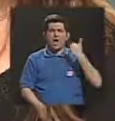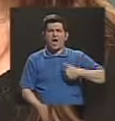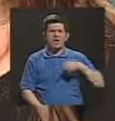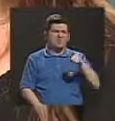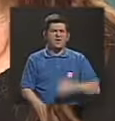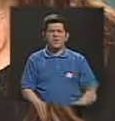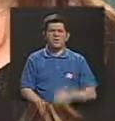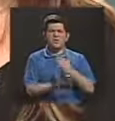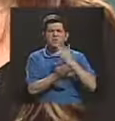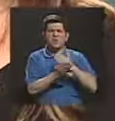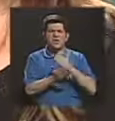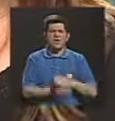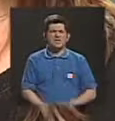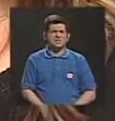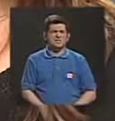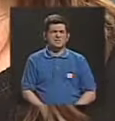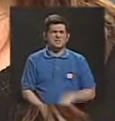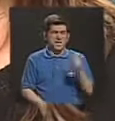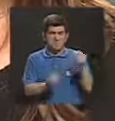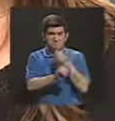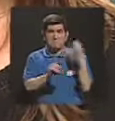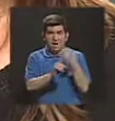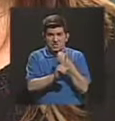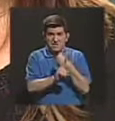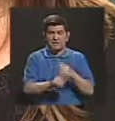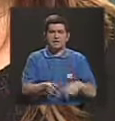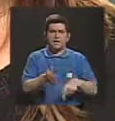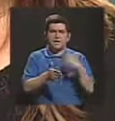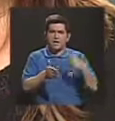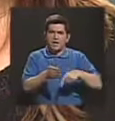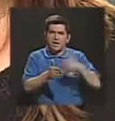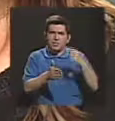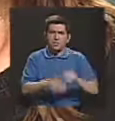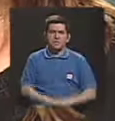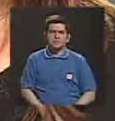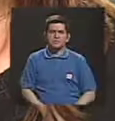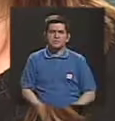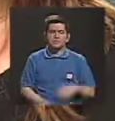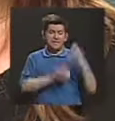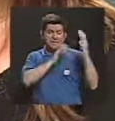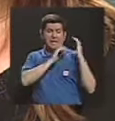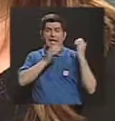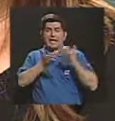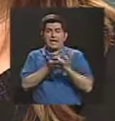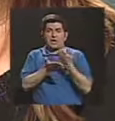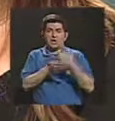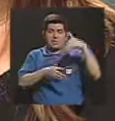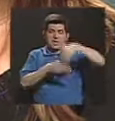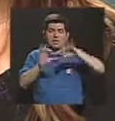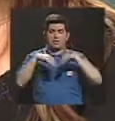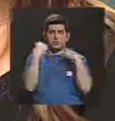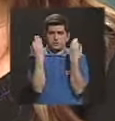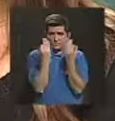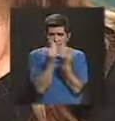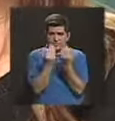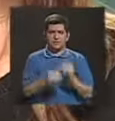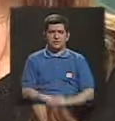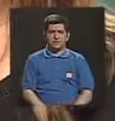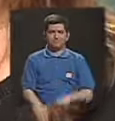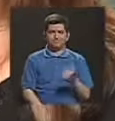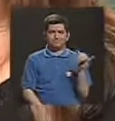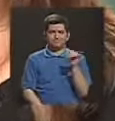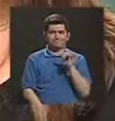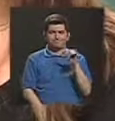es un majadero, maltratan, muchas veces se vuelven una carga económica para la familia, entonces